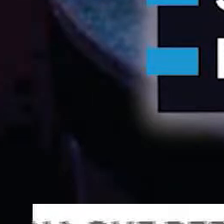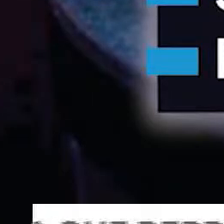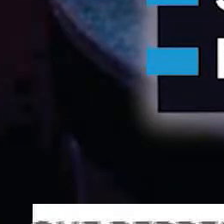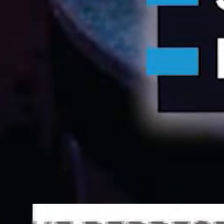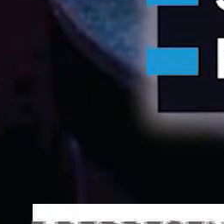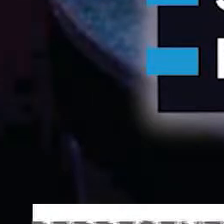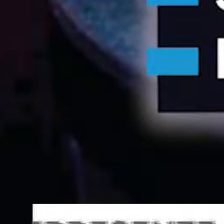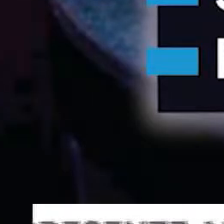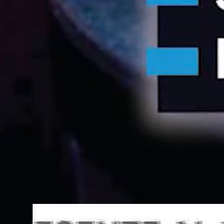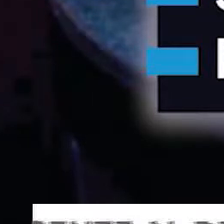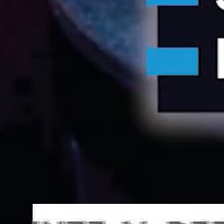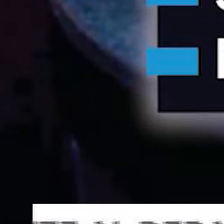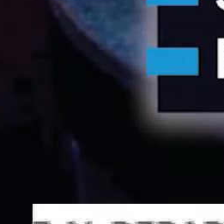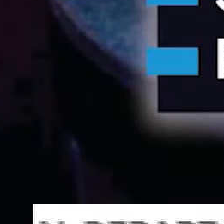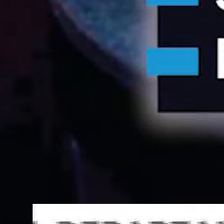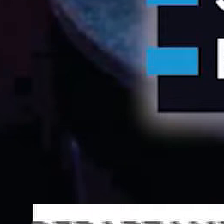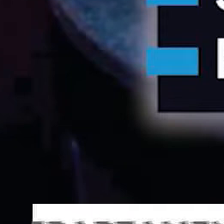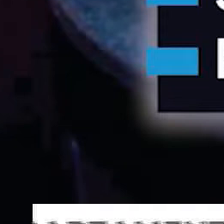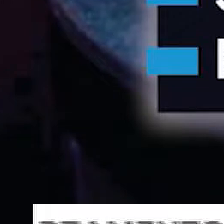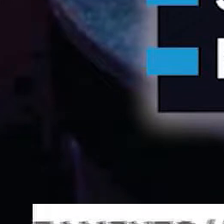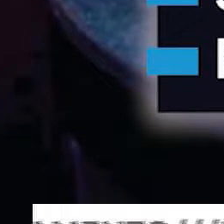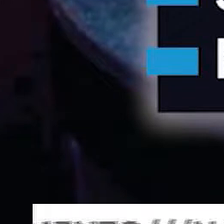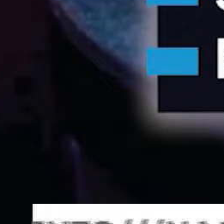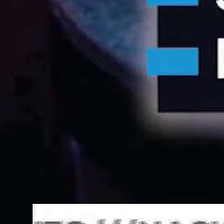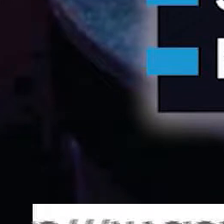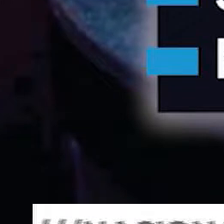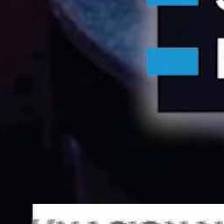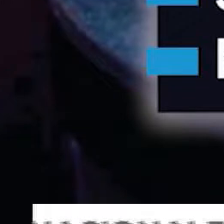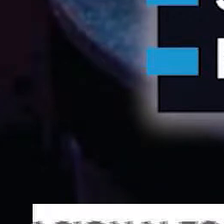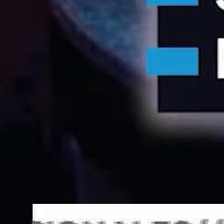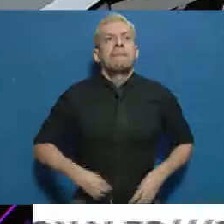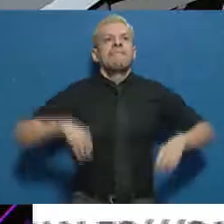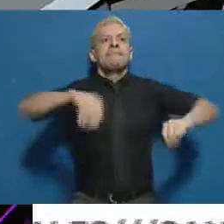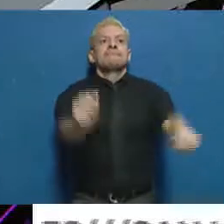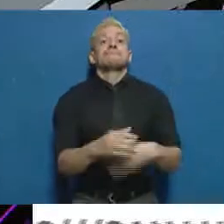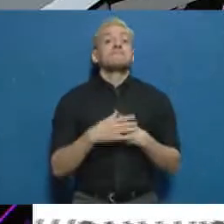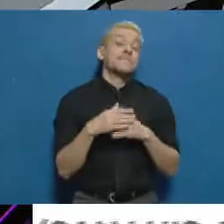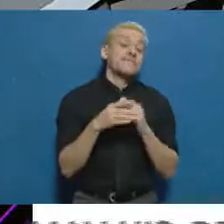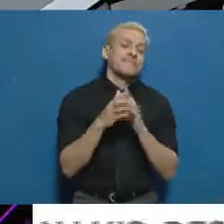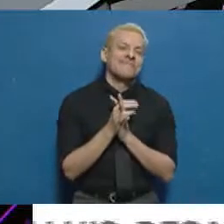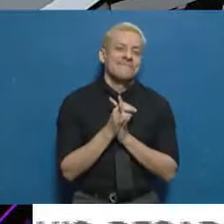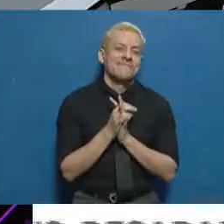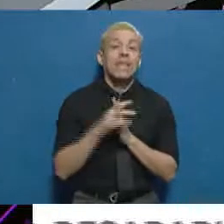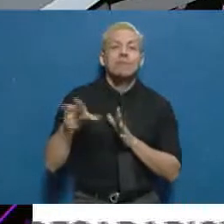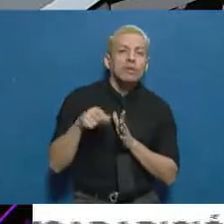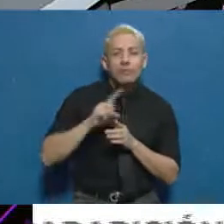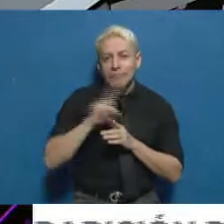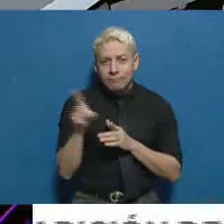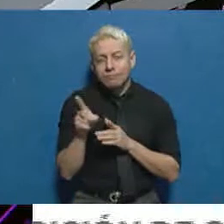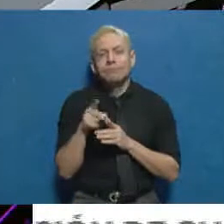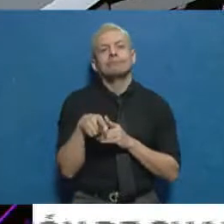usuarios, aquellos que cobran la asignación universal por hijo, los que cobran la asignación por embarazo, pensiones no contributivas,